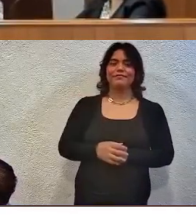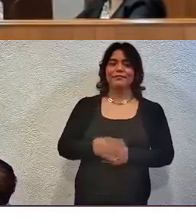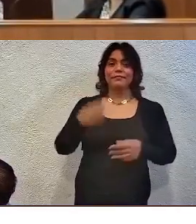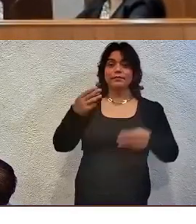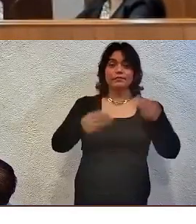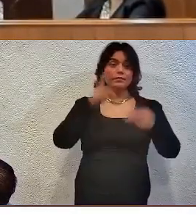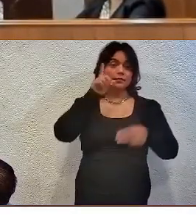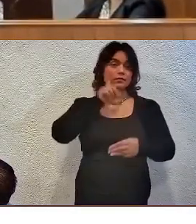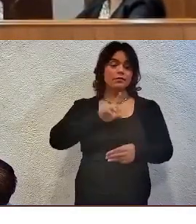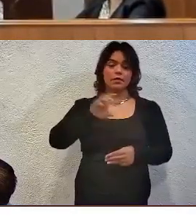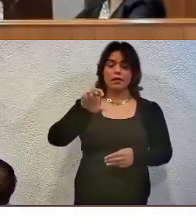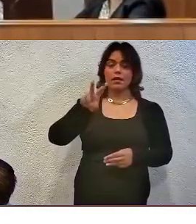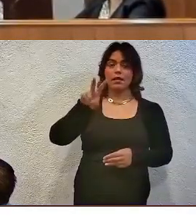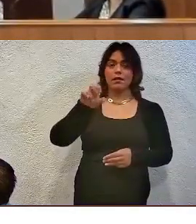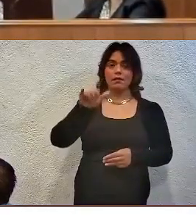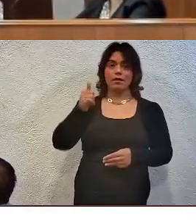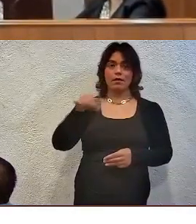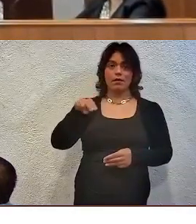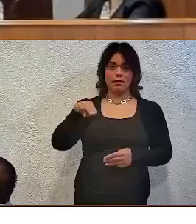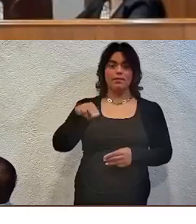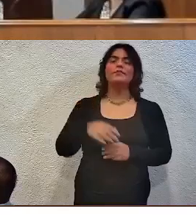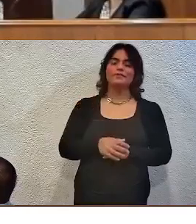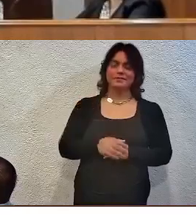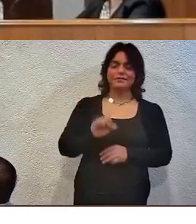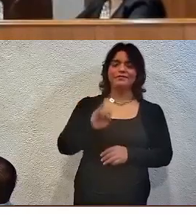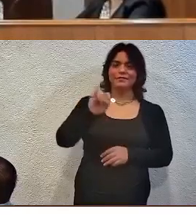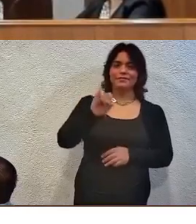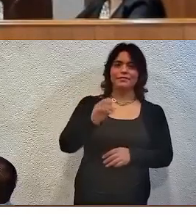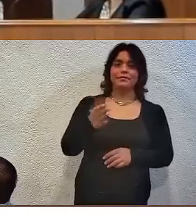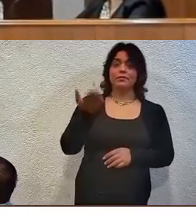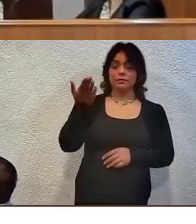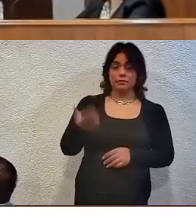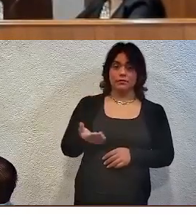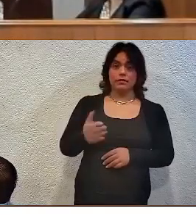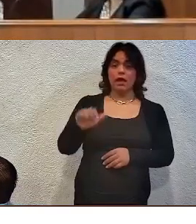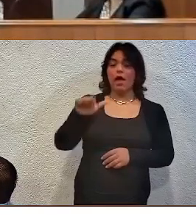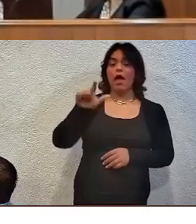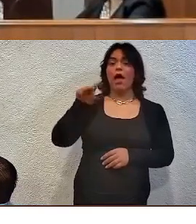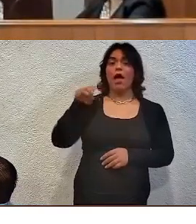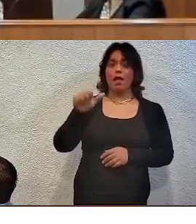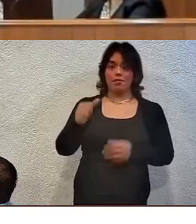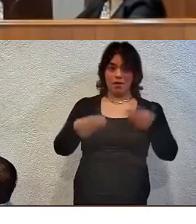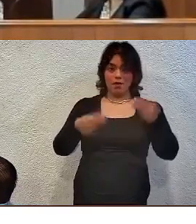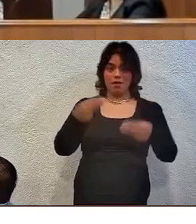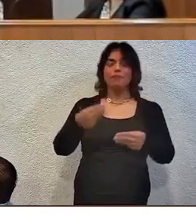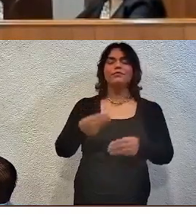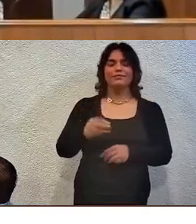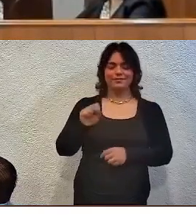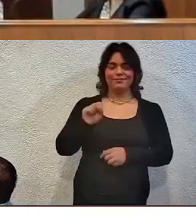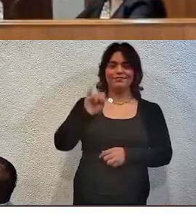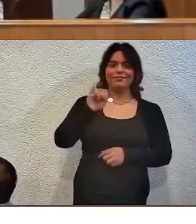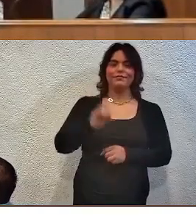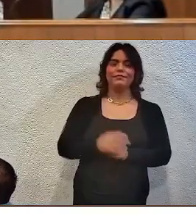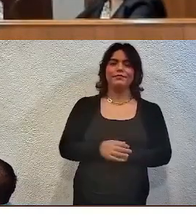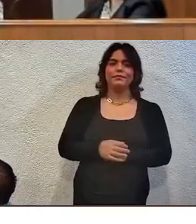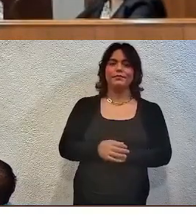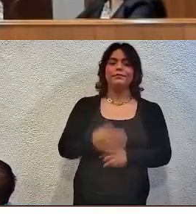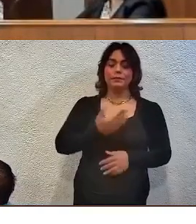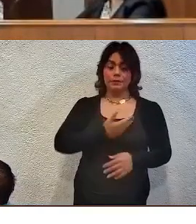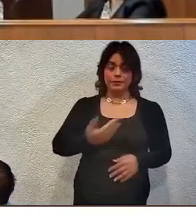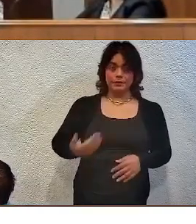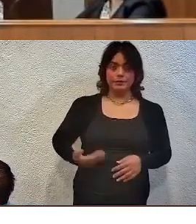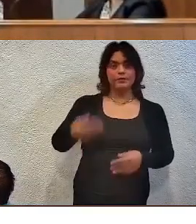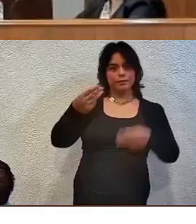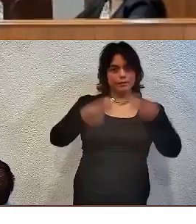Magistrada Evelyn Rodríguez Chinol. A favor. Magistrada Almadelia Eugenio Alcaraz. A favor. Magistrada presidenta,